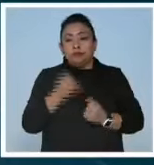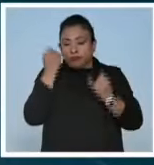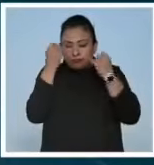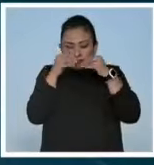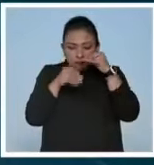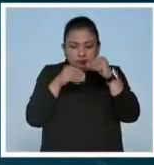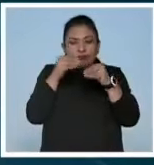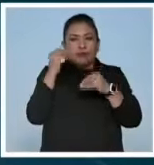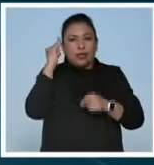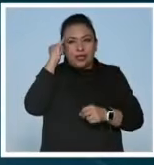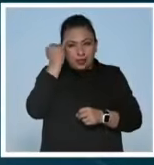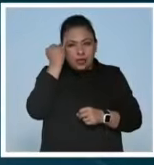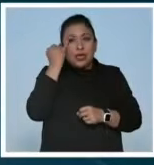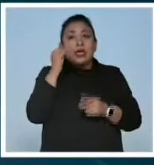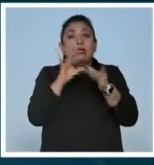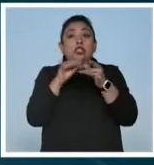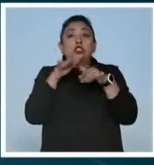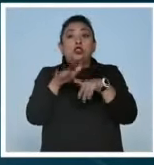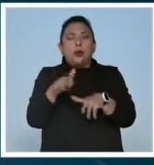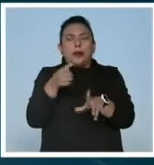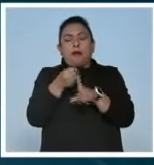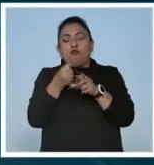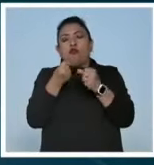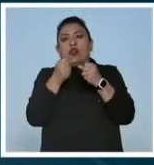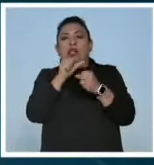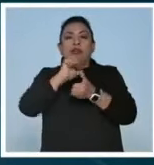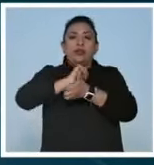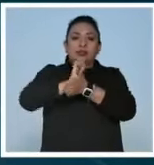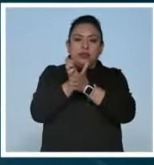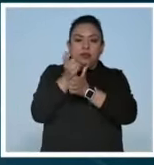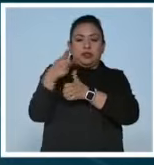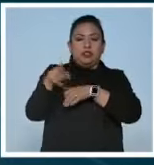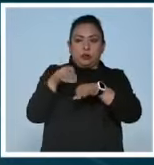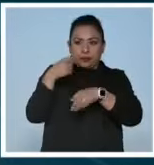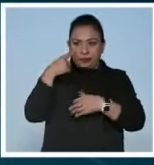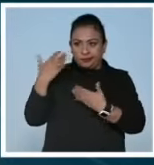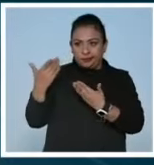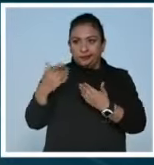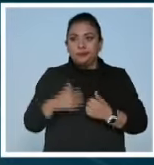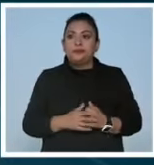Creadores y creadoras indígenas hablan sobre el impacto de la discriminación en su trabajo. Veamos.